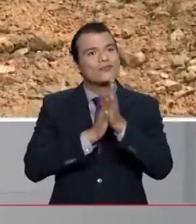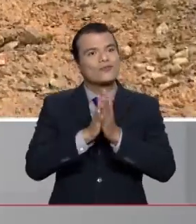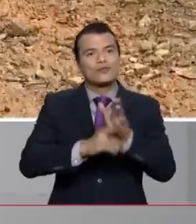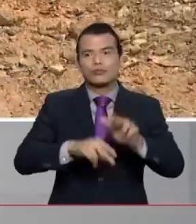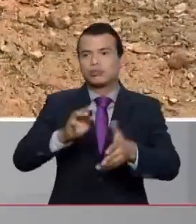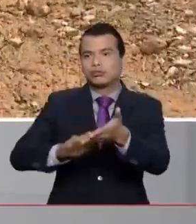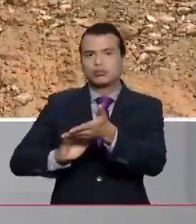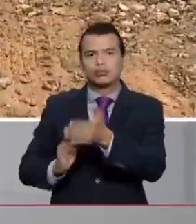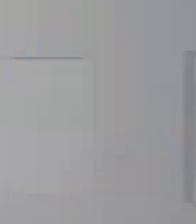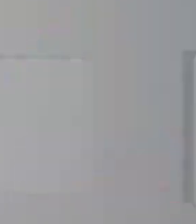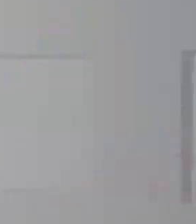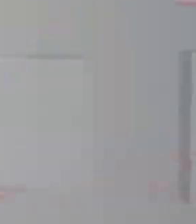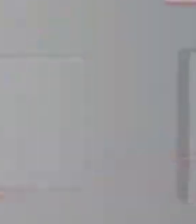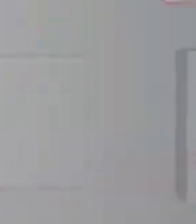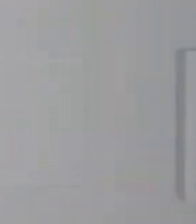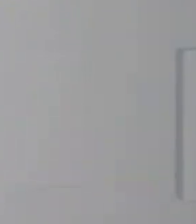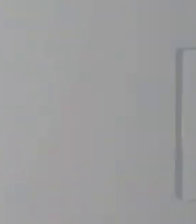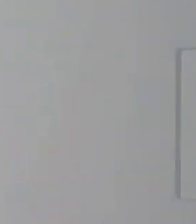panorama.